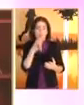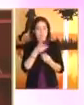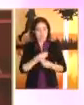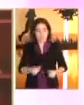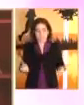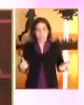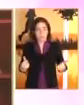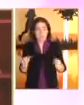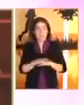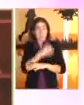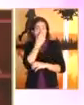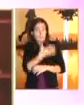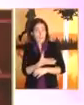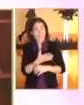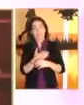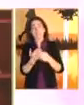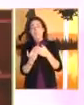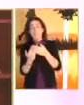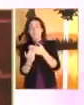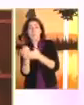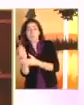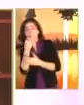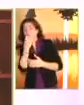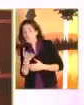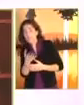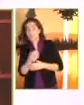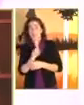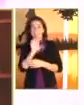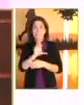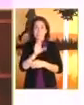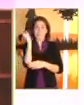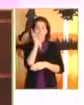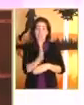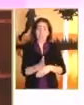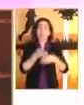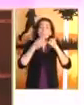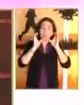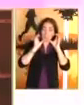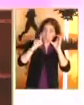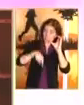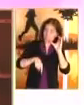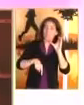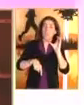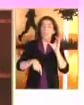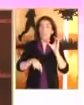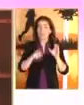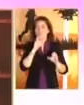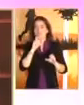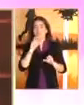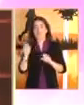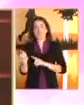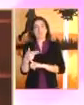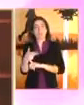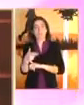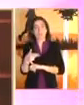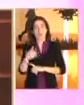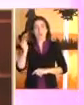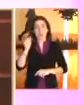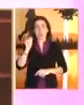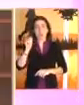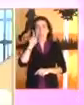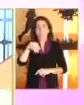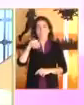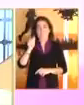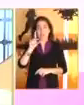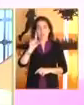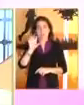al mediodía, por la noche, en otros países mediterráneos incluso al desayuno se toman salmón ahumado y no hay ningún tipo de problema. Tenemos una llamada.